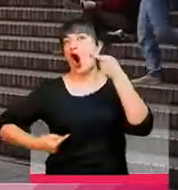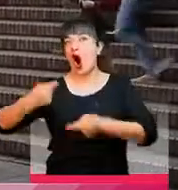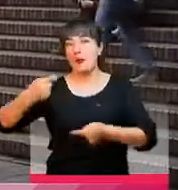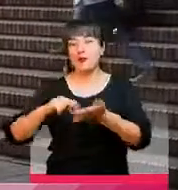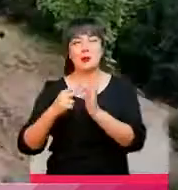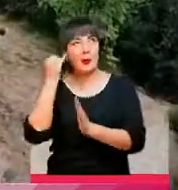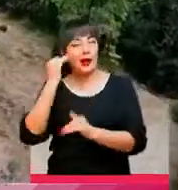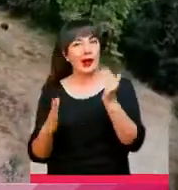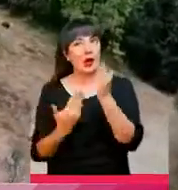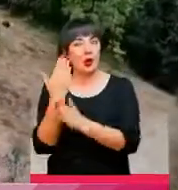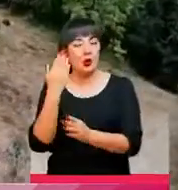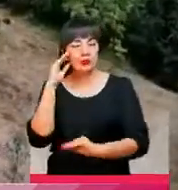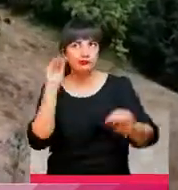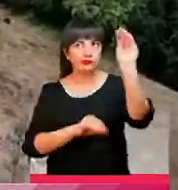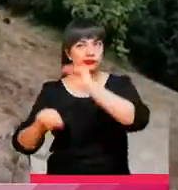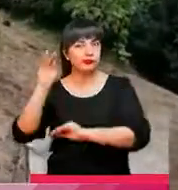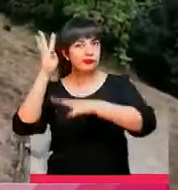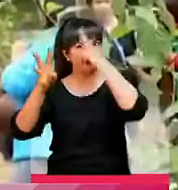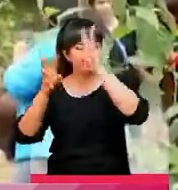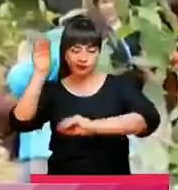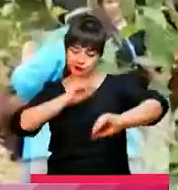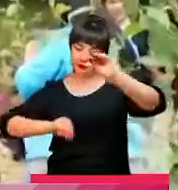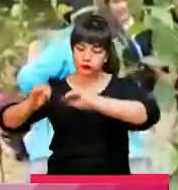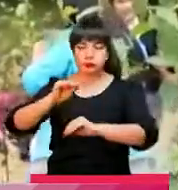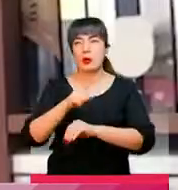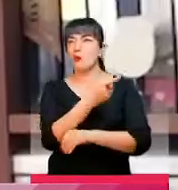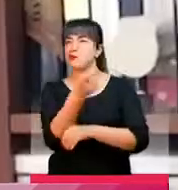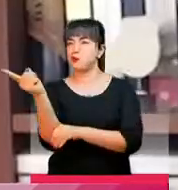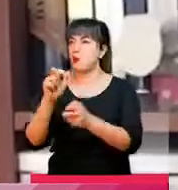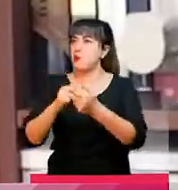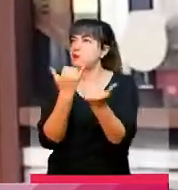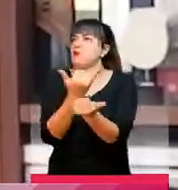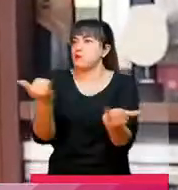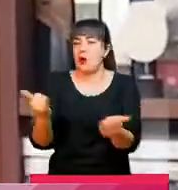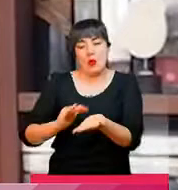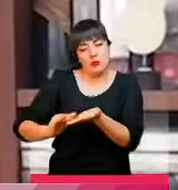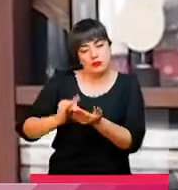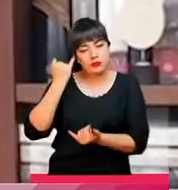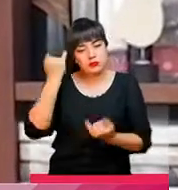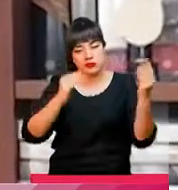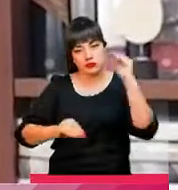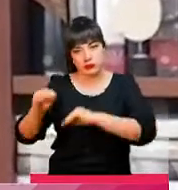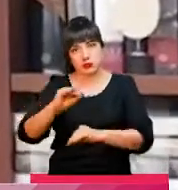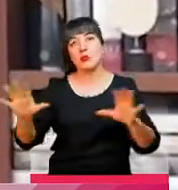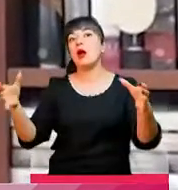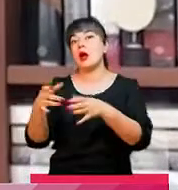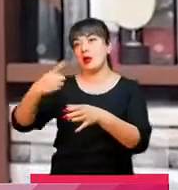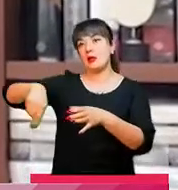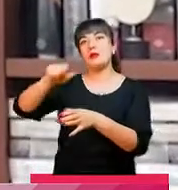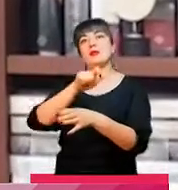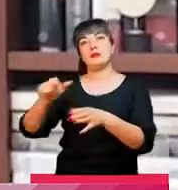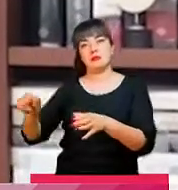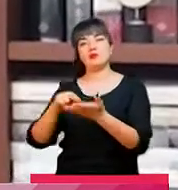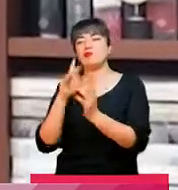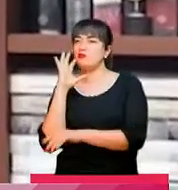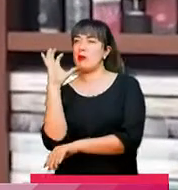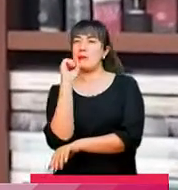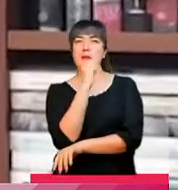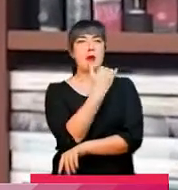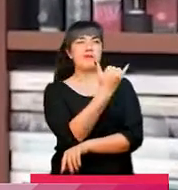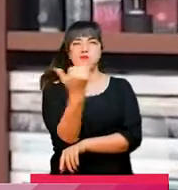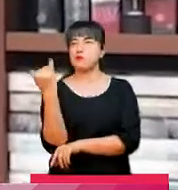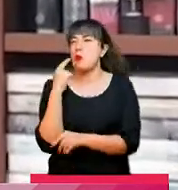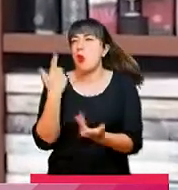la creación genera soluciones a problemas reales. Estarán trabajando conjuntamente en la identificación de la